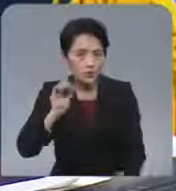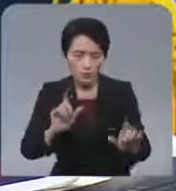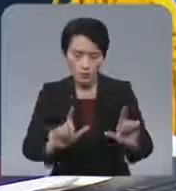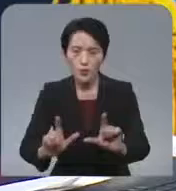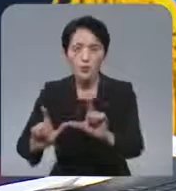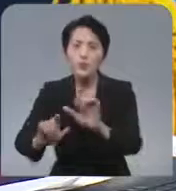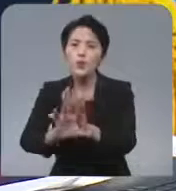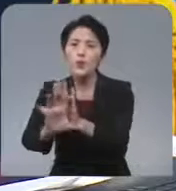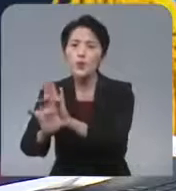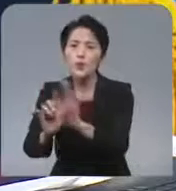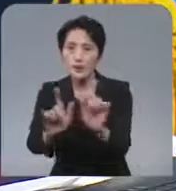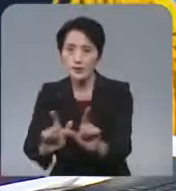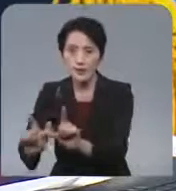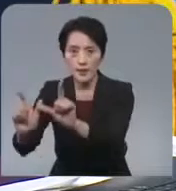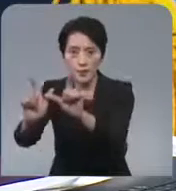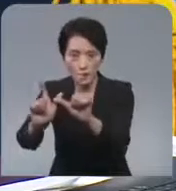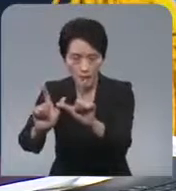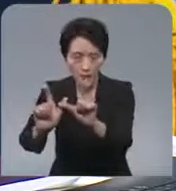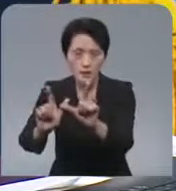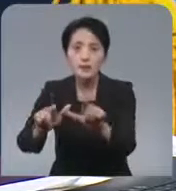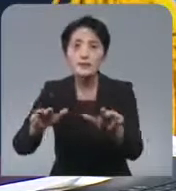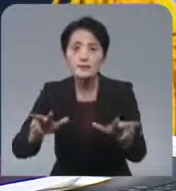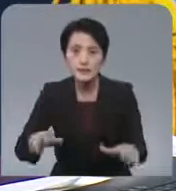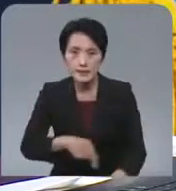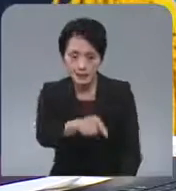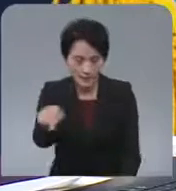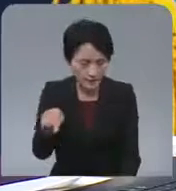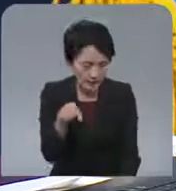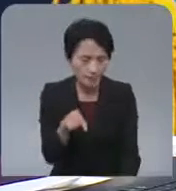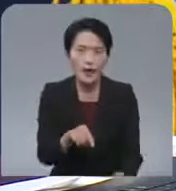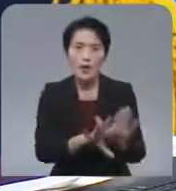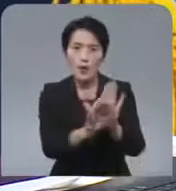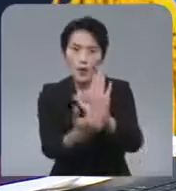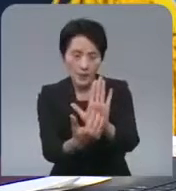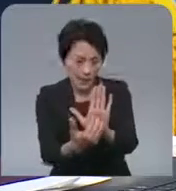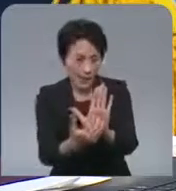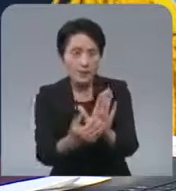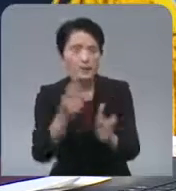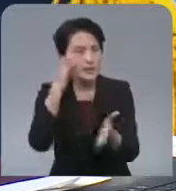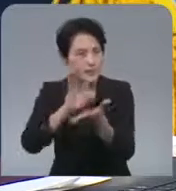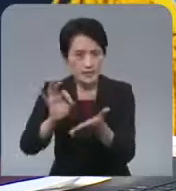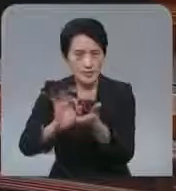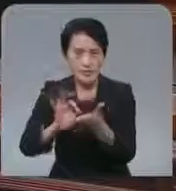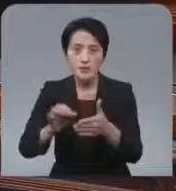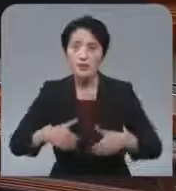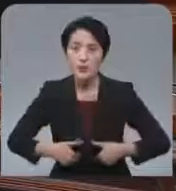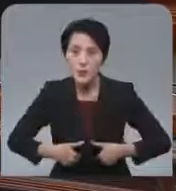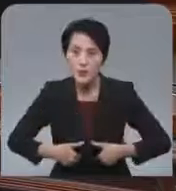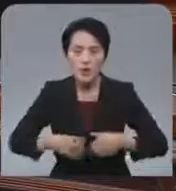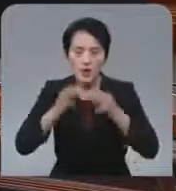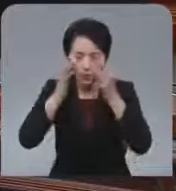normalidad muy comprometió que el gobierno hará todo lo posible para mantener todo bajo control